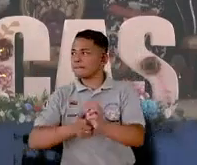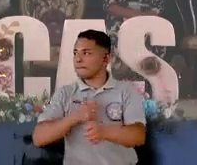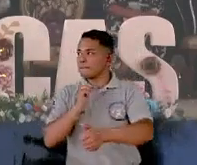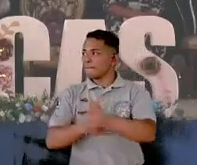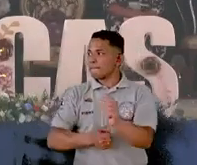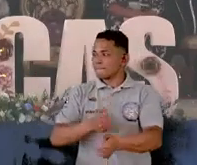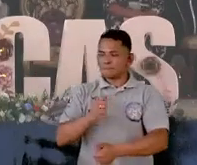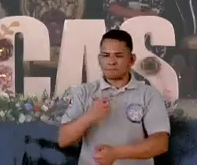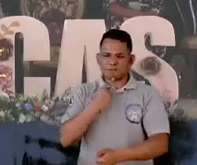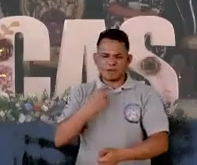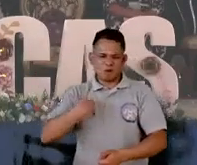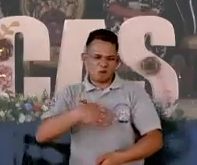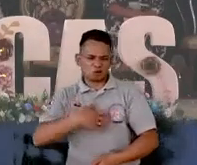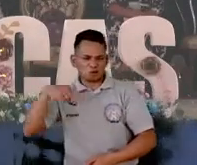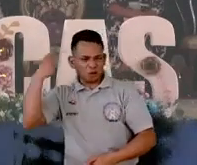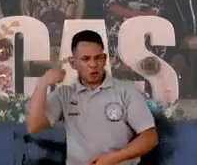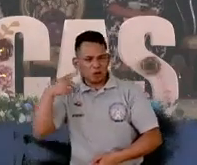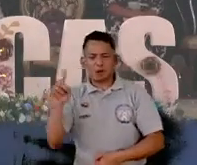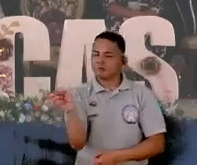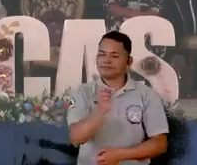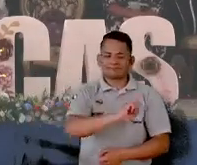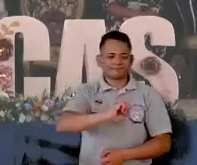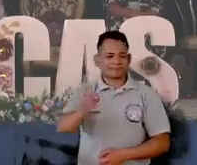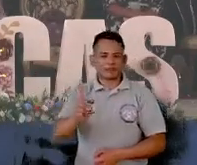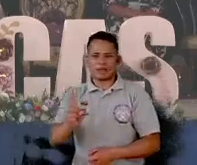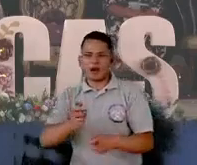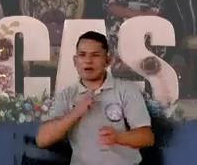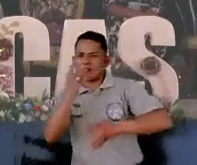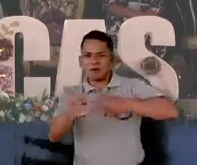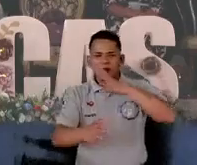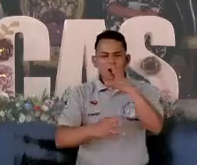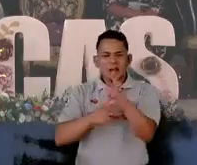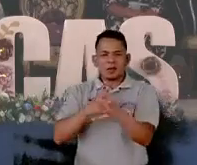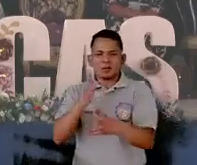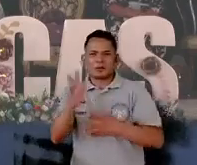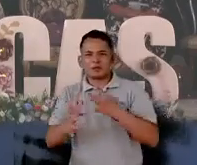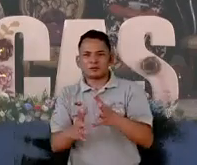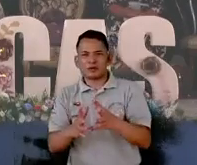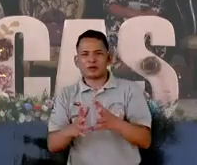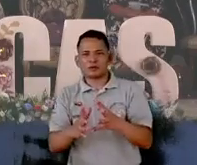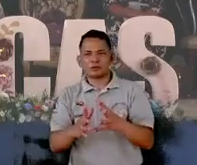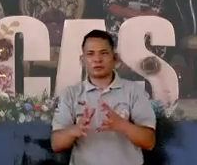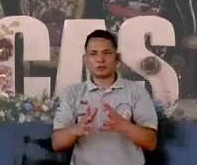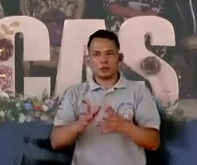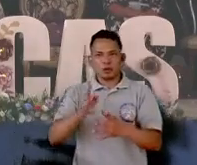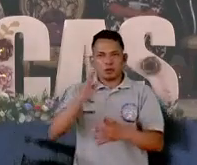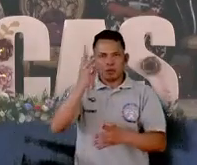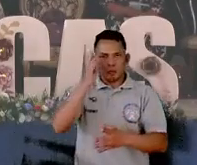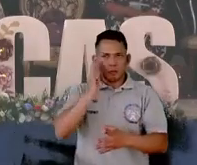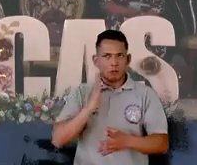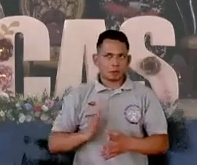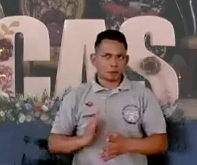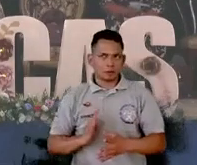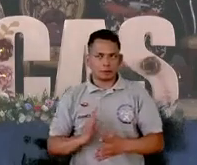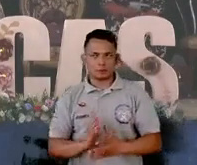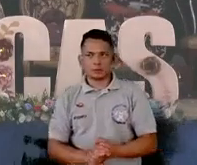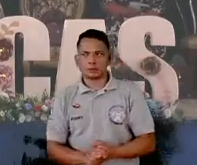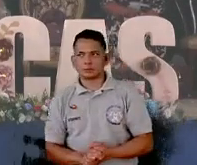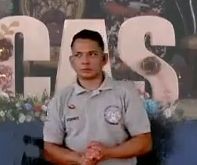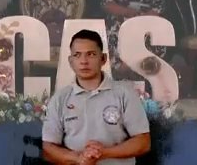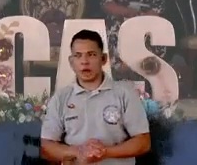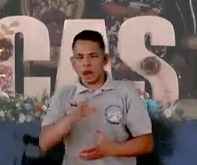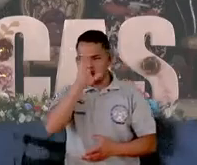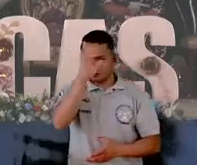No estamos locos, ni al alboroto estamos acostumbrados, sino que Dios está